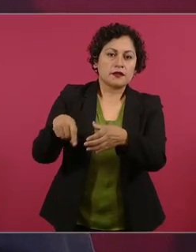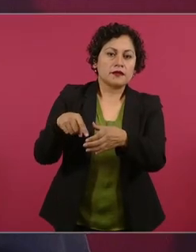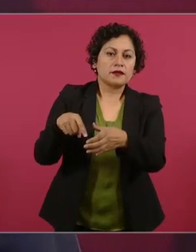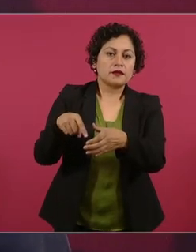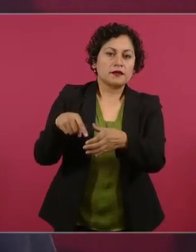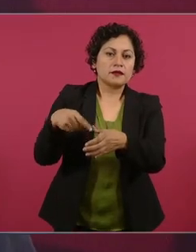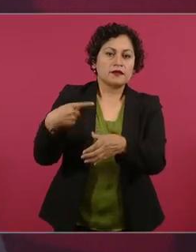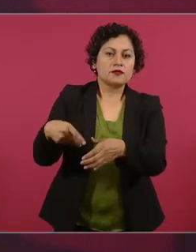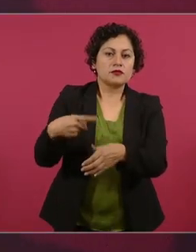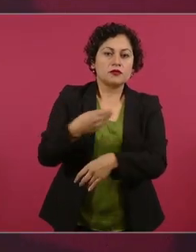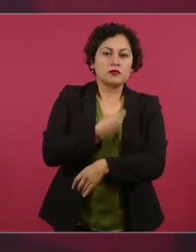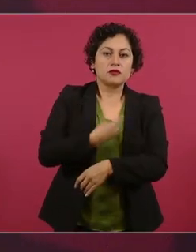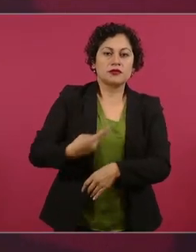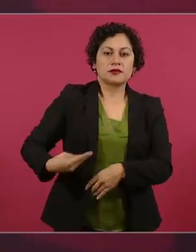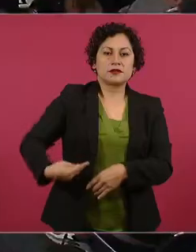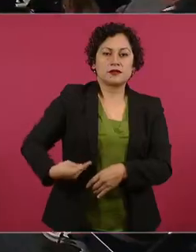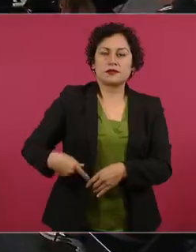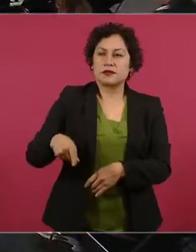PRO,